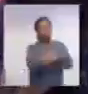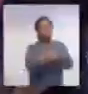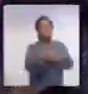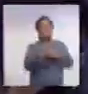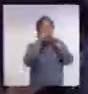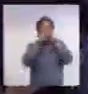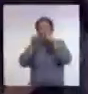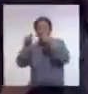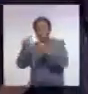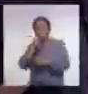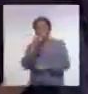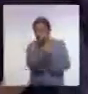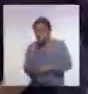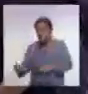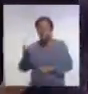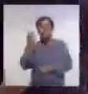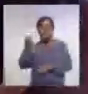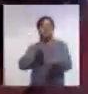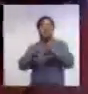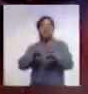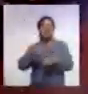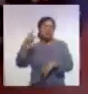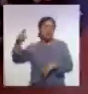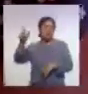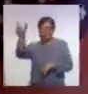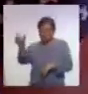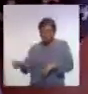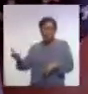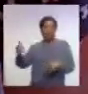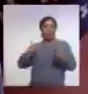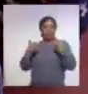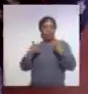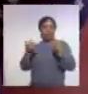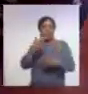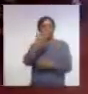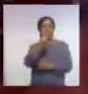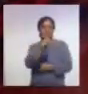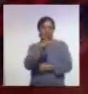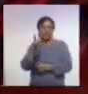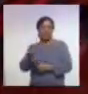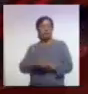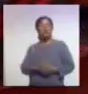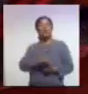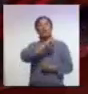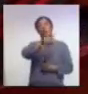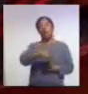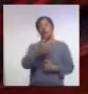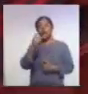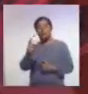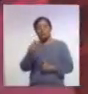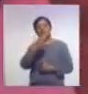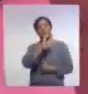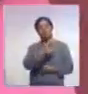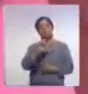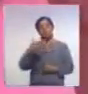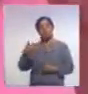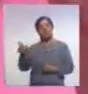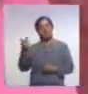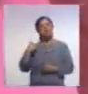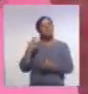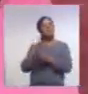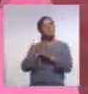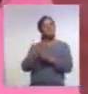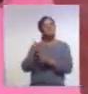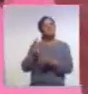de los menores, son funciones de los monitores del Taller de Verano. Jorge Pluma y Concepción Herrerías hablaron de la labor que realizan con las